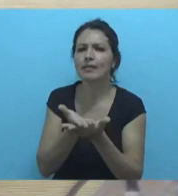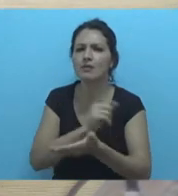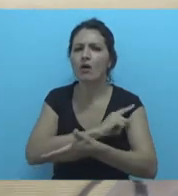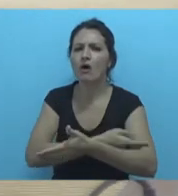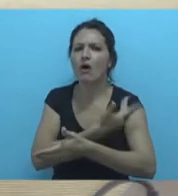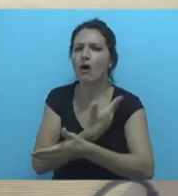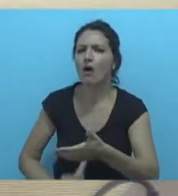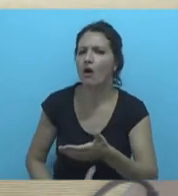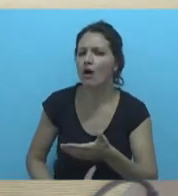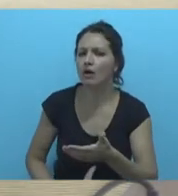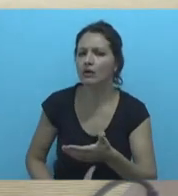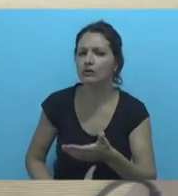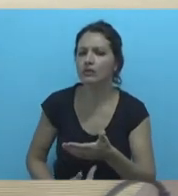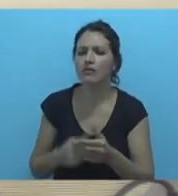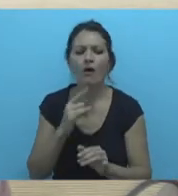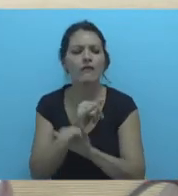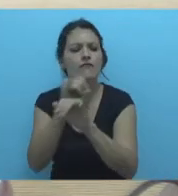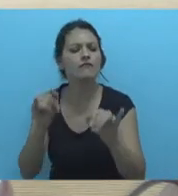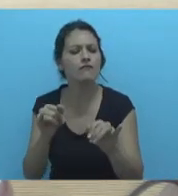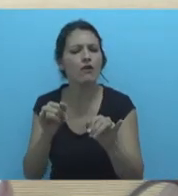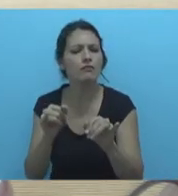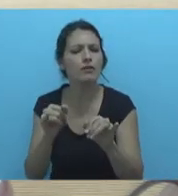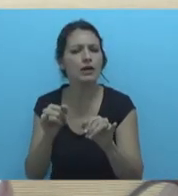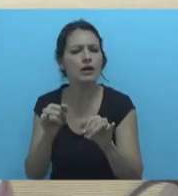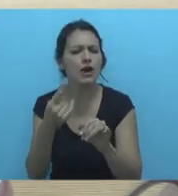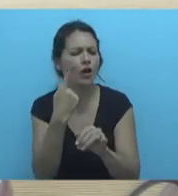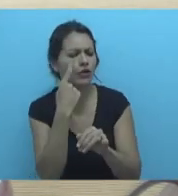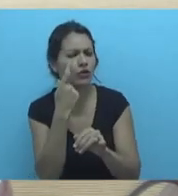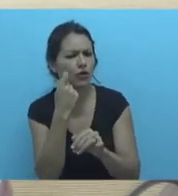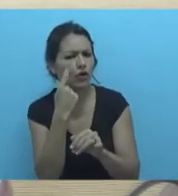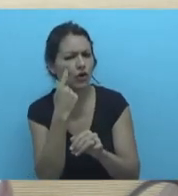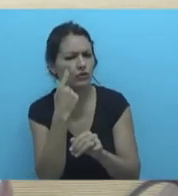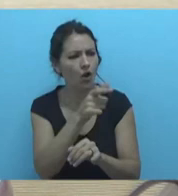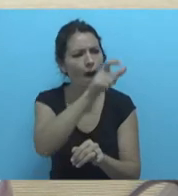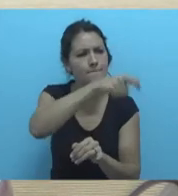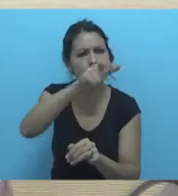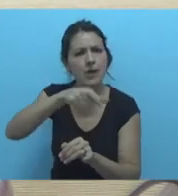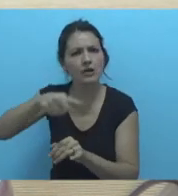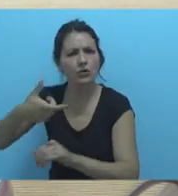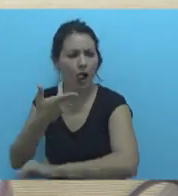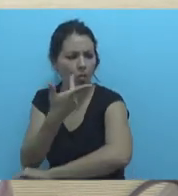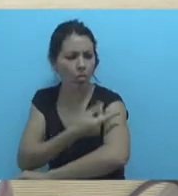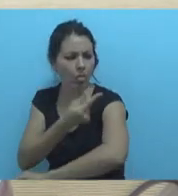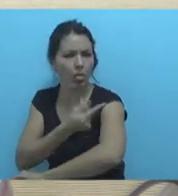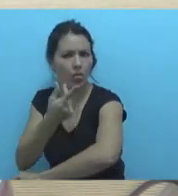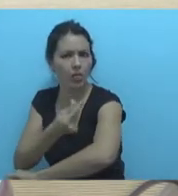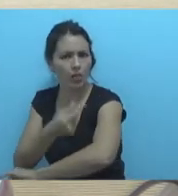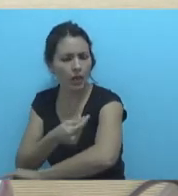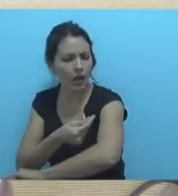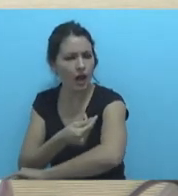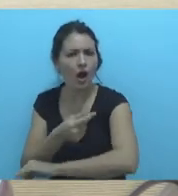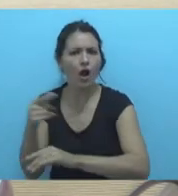que informe cómo se realizó e implementó el operativo para el seguimiento de las personas vacunadas con la vacuna